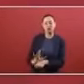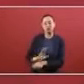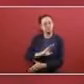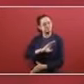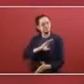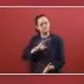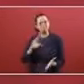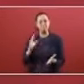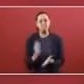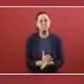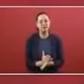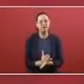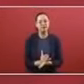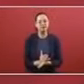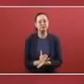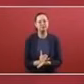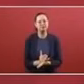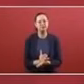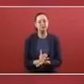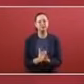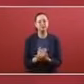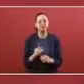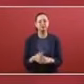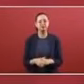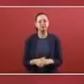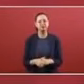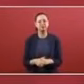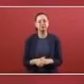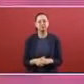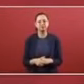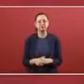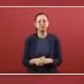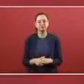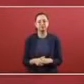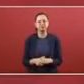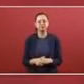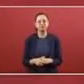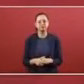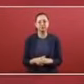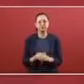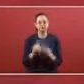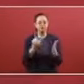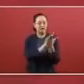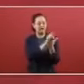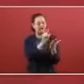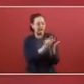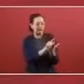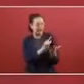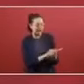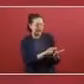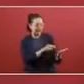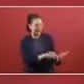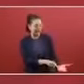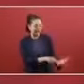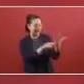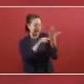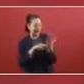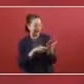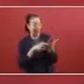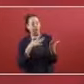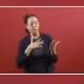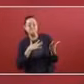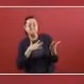con el hecho de que las leyes se respetan en la forma, se violan en el fondo,